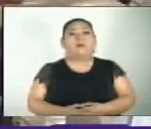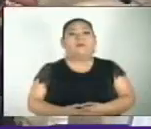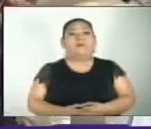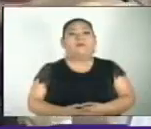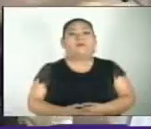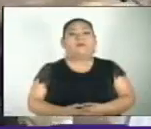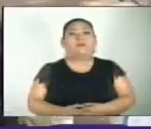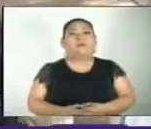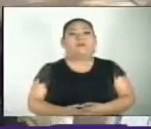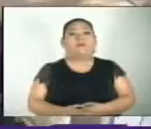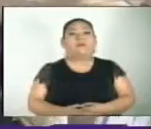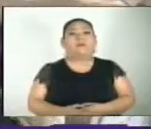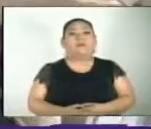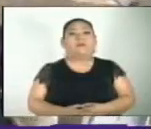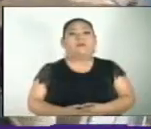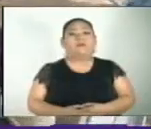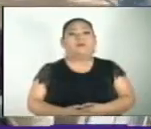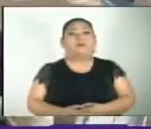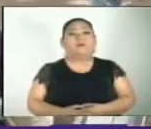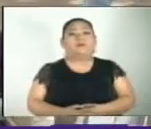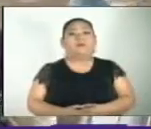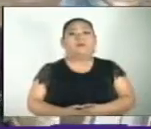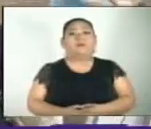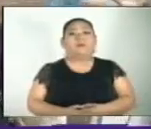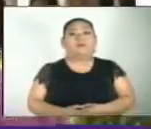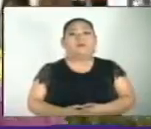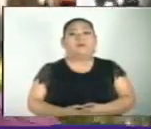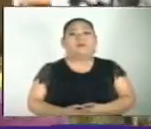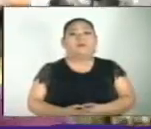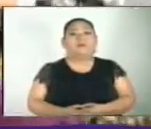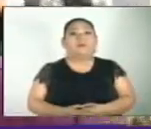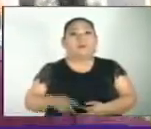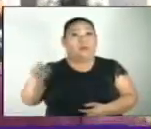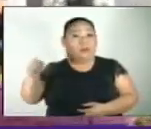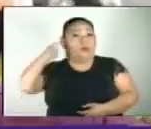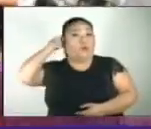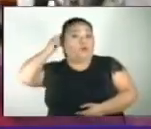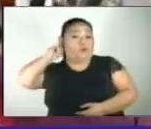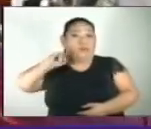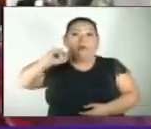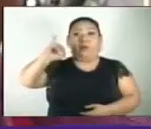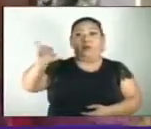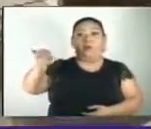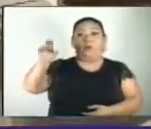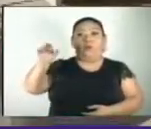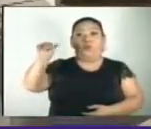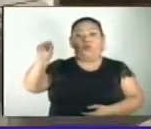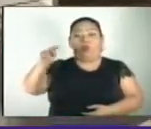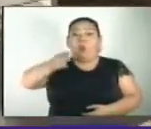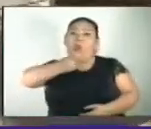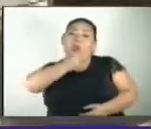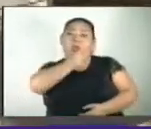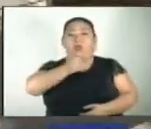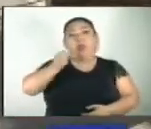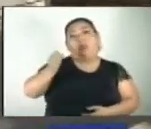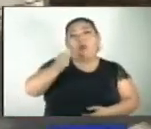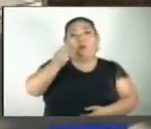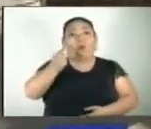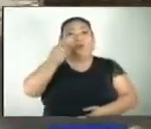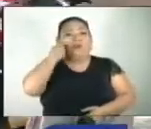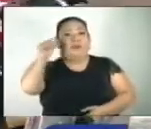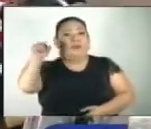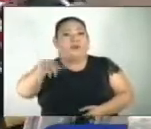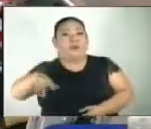Si yo sabía que no era bueno. Juan Cerritos es un músico que cada tarde visita el Parque San Martín en